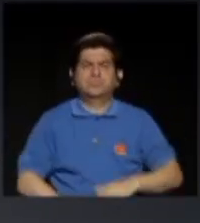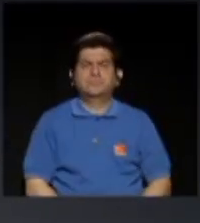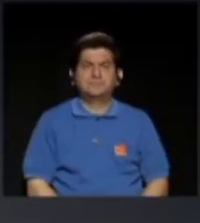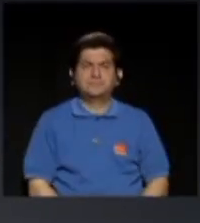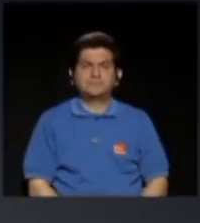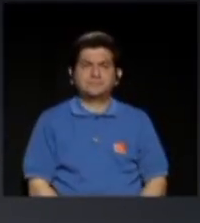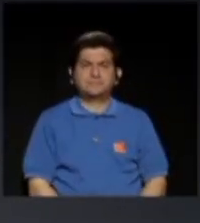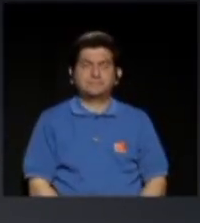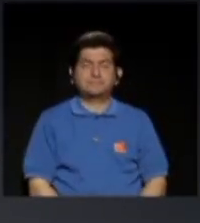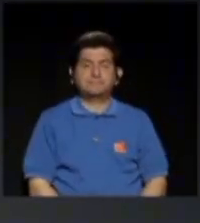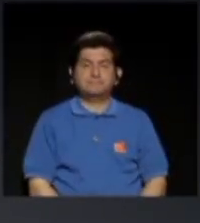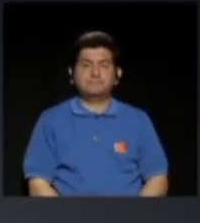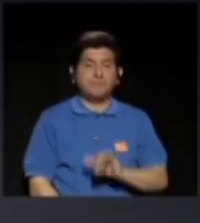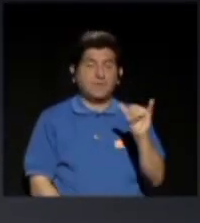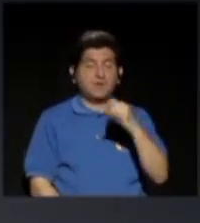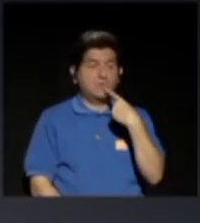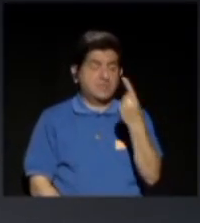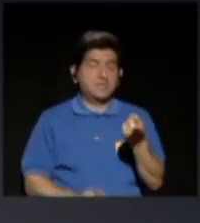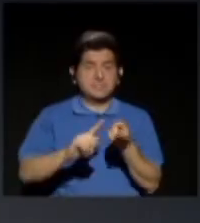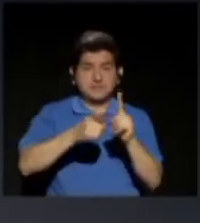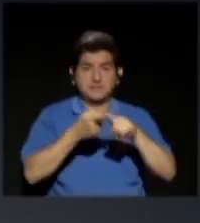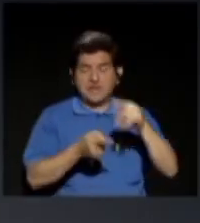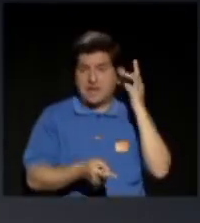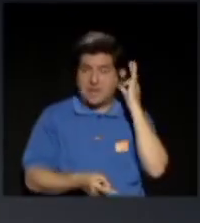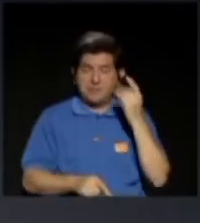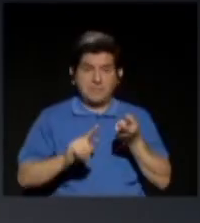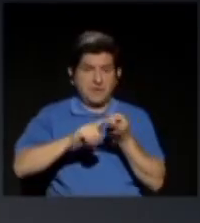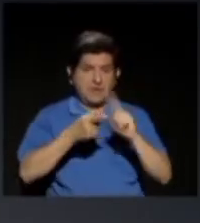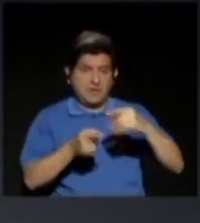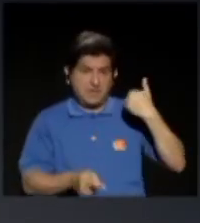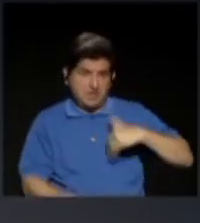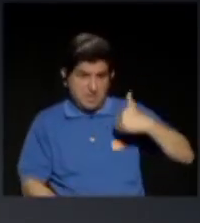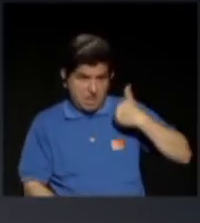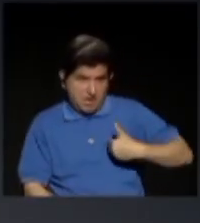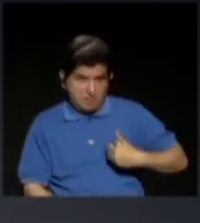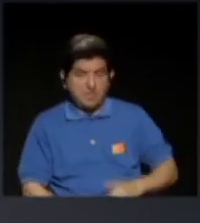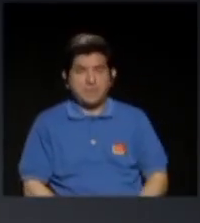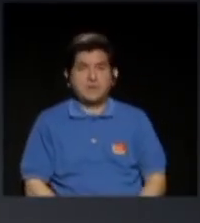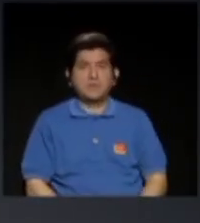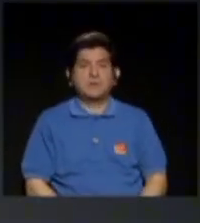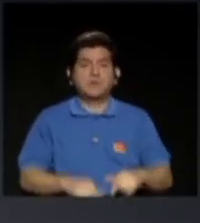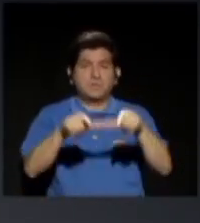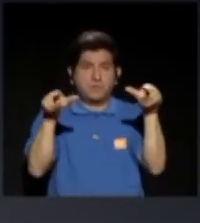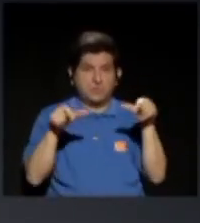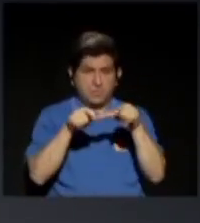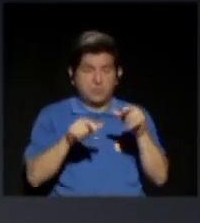y decirle a las amigas y amigos que en el sitio